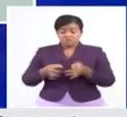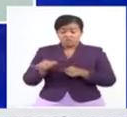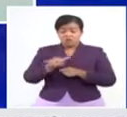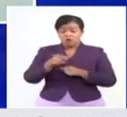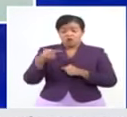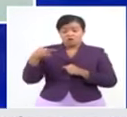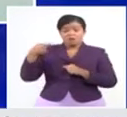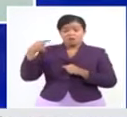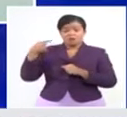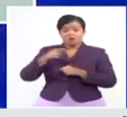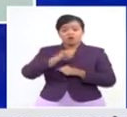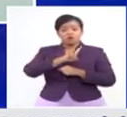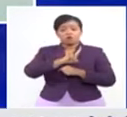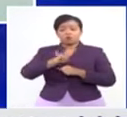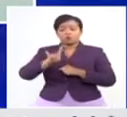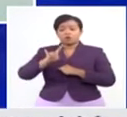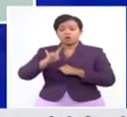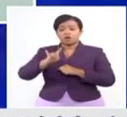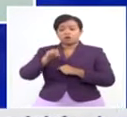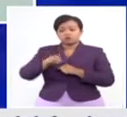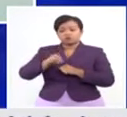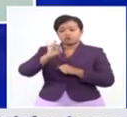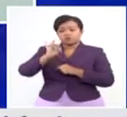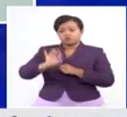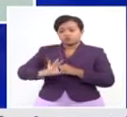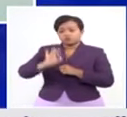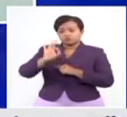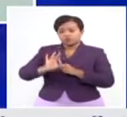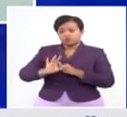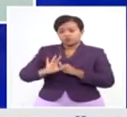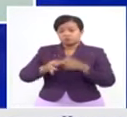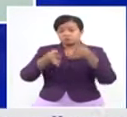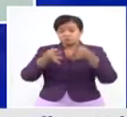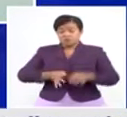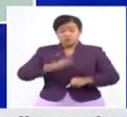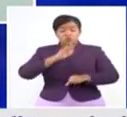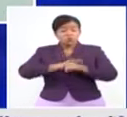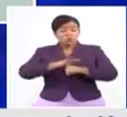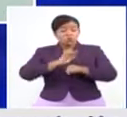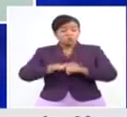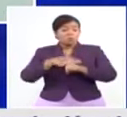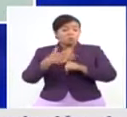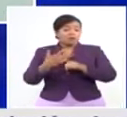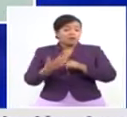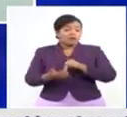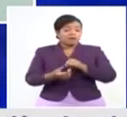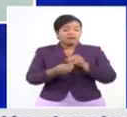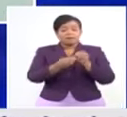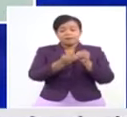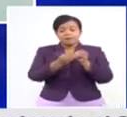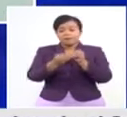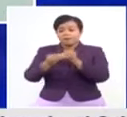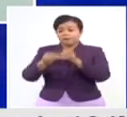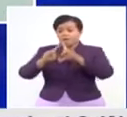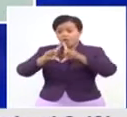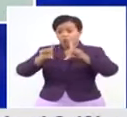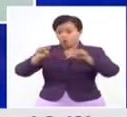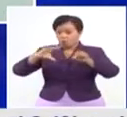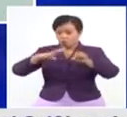el 99,7% son consecuencia de la transmisión autóctona. Estamos hablando